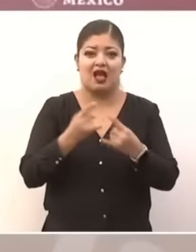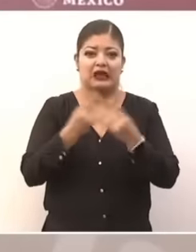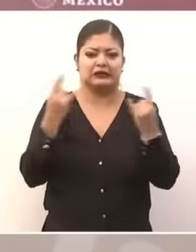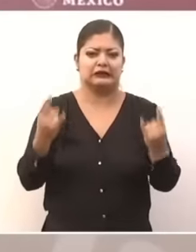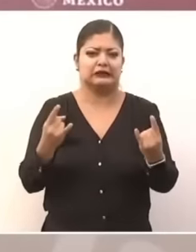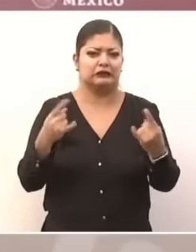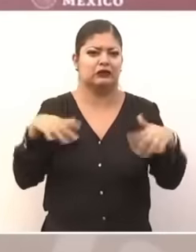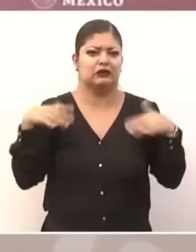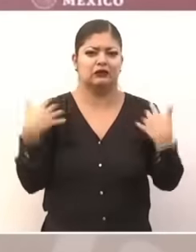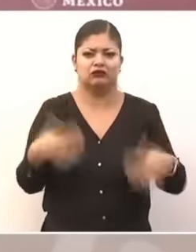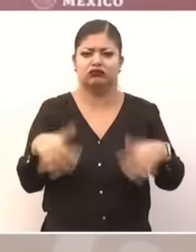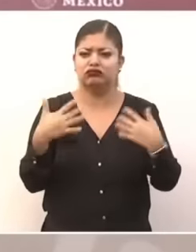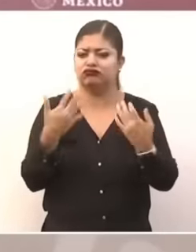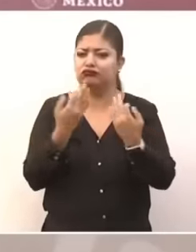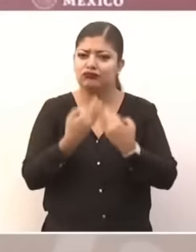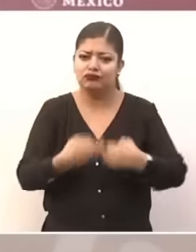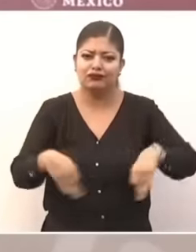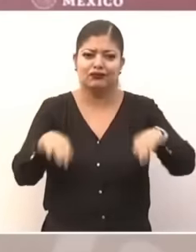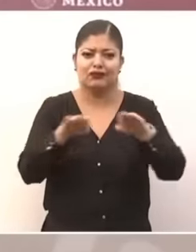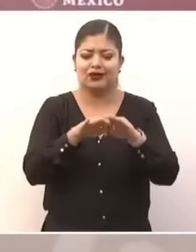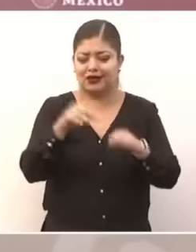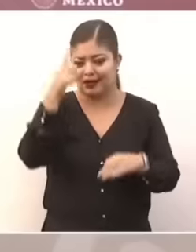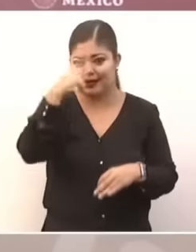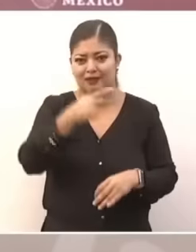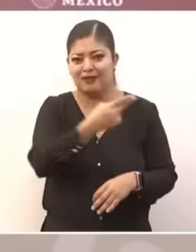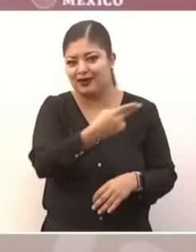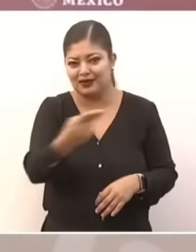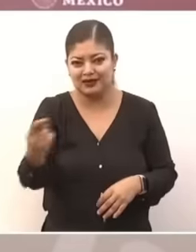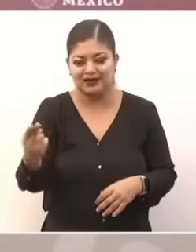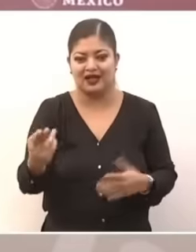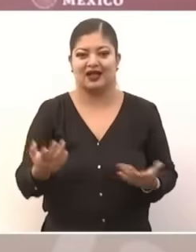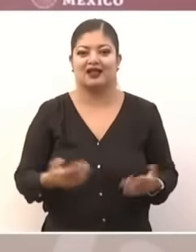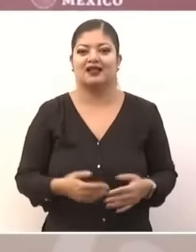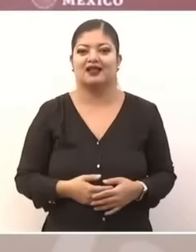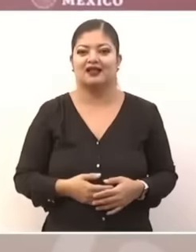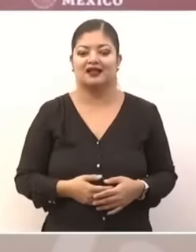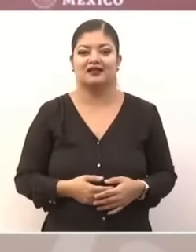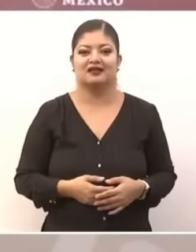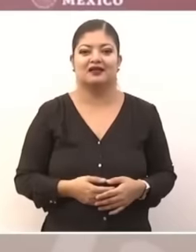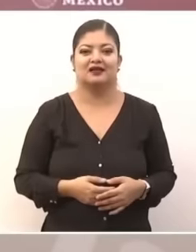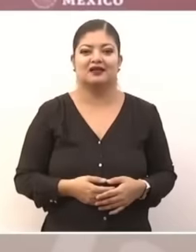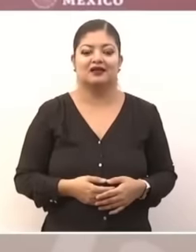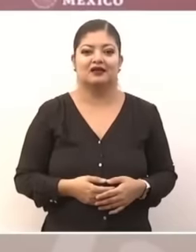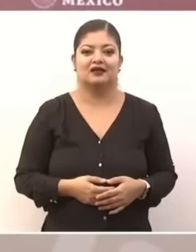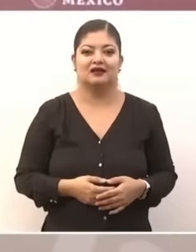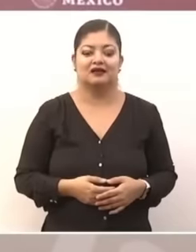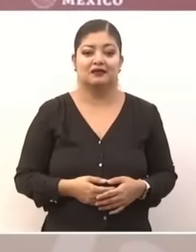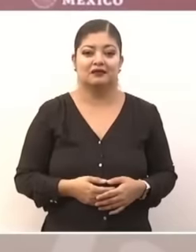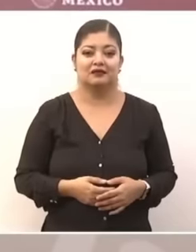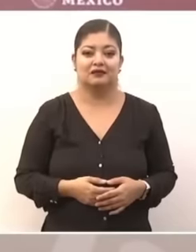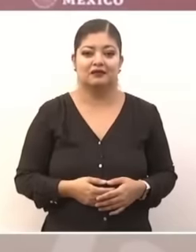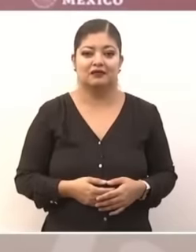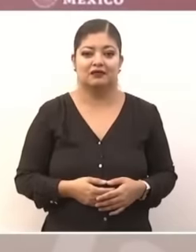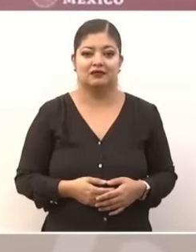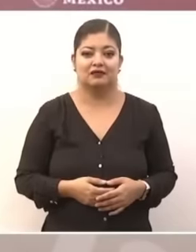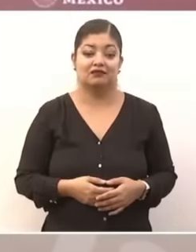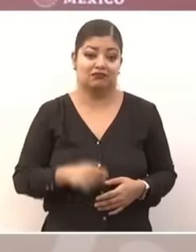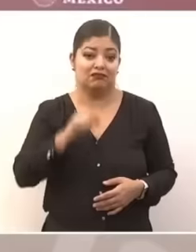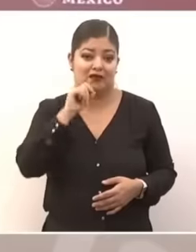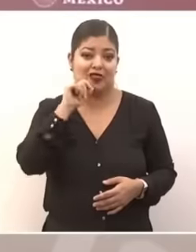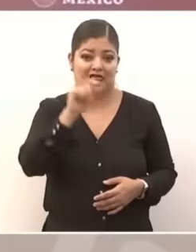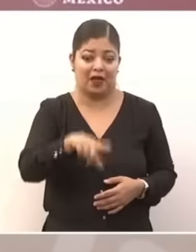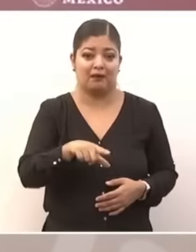importante para ustedes y para el